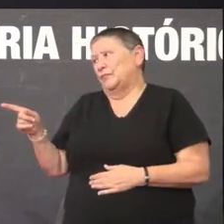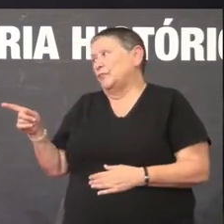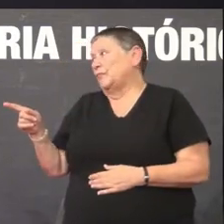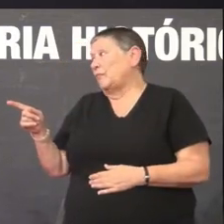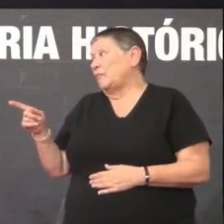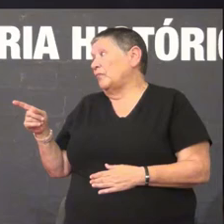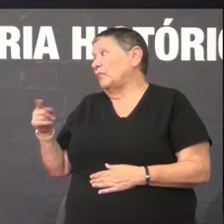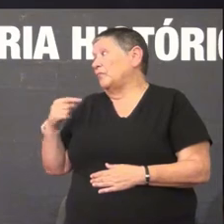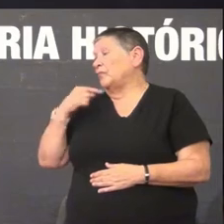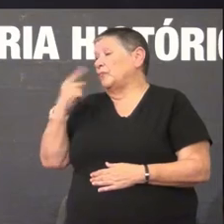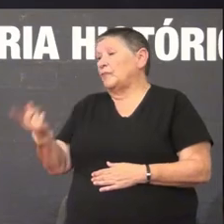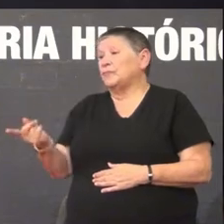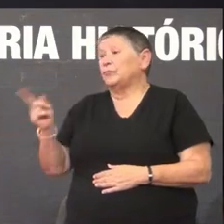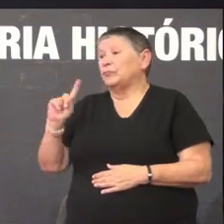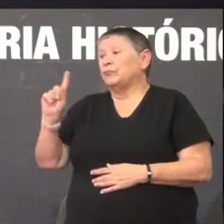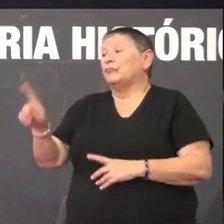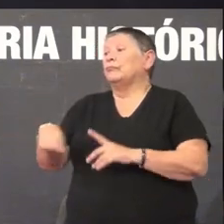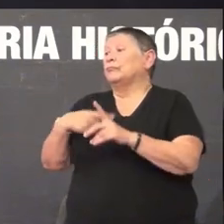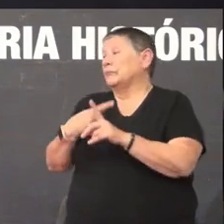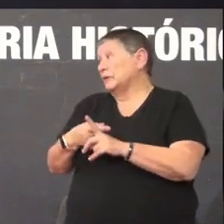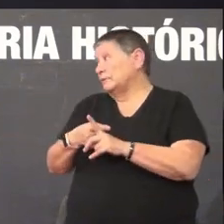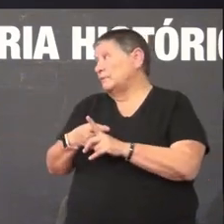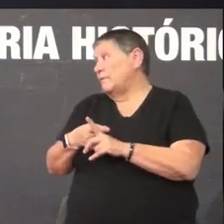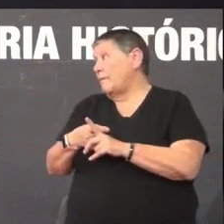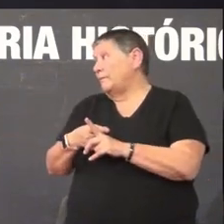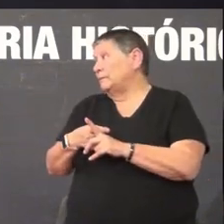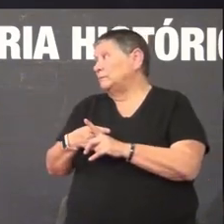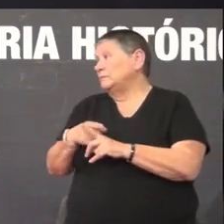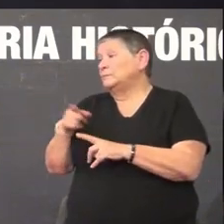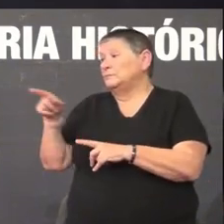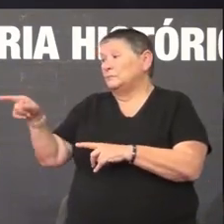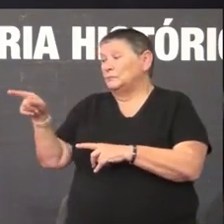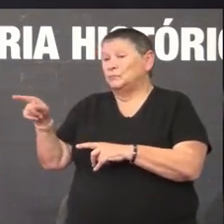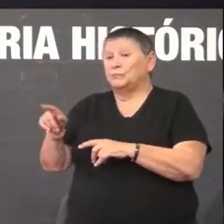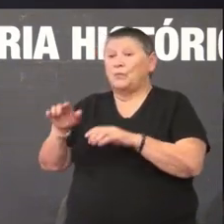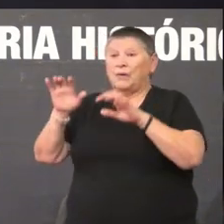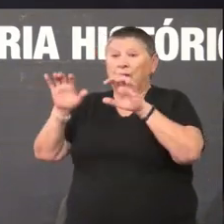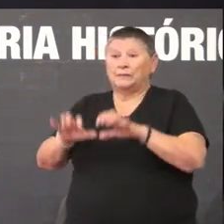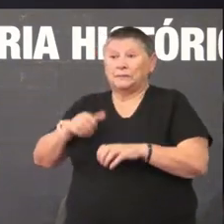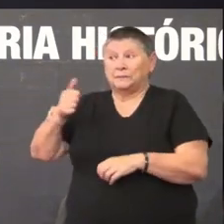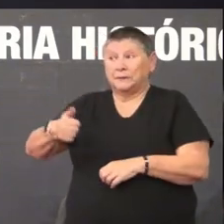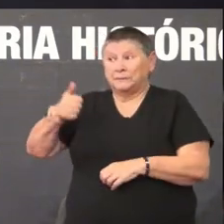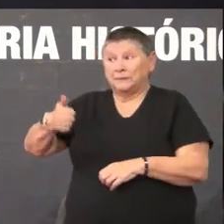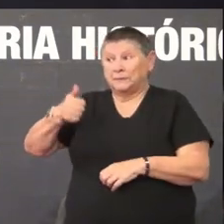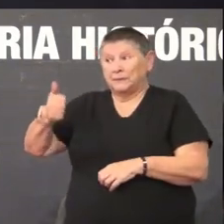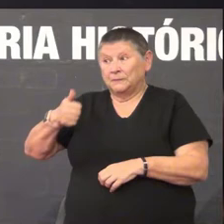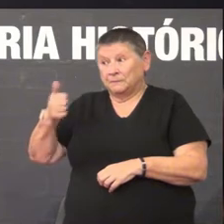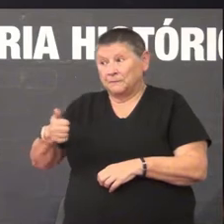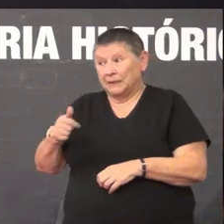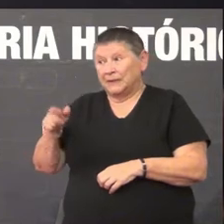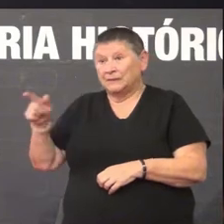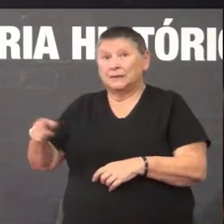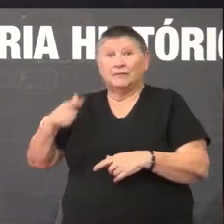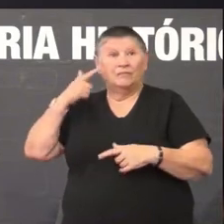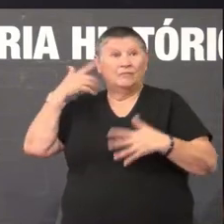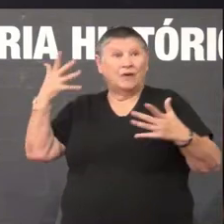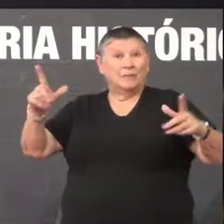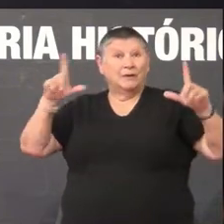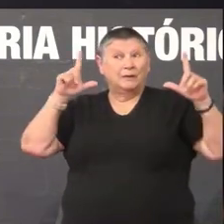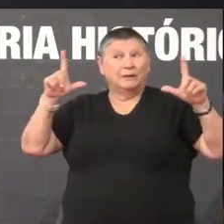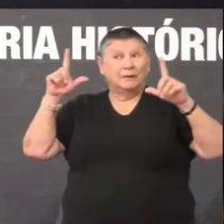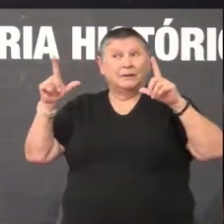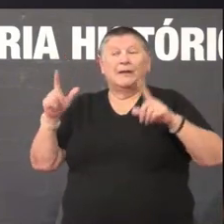Y le dice, y además más, cuanto más agresivas estés, mientras estés más en los titulares,